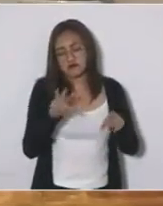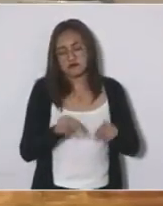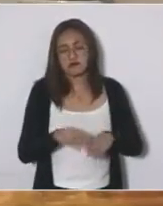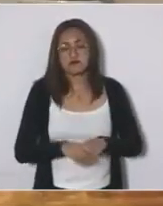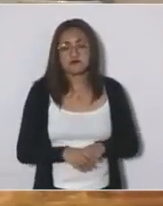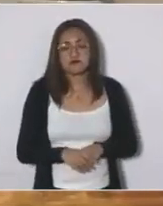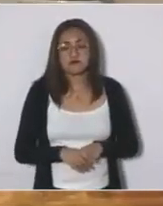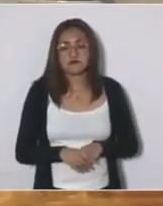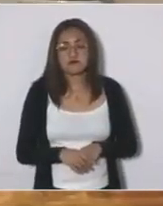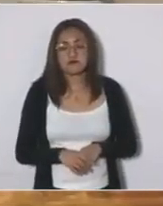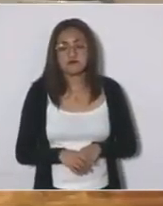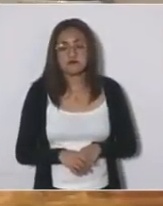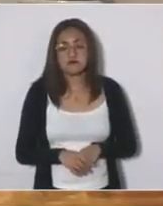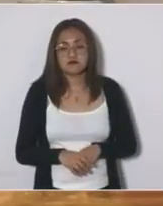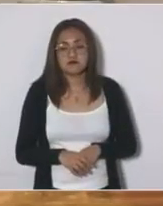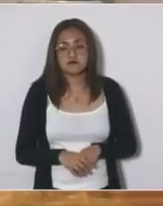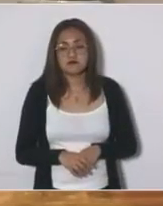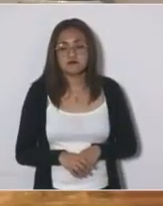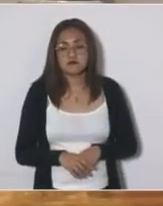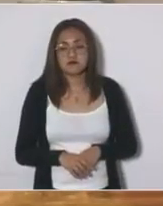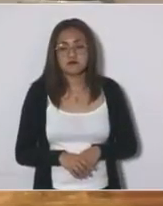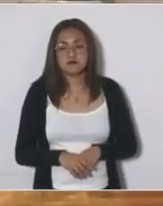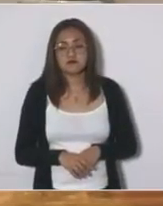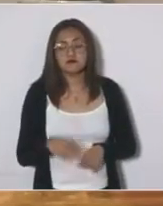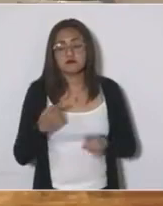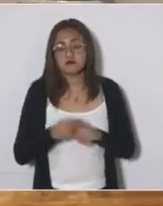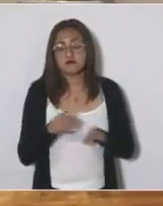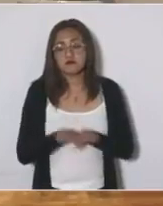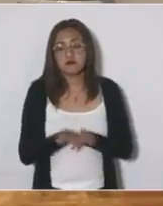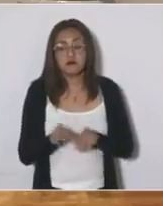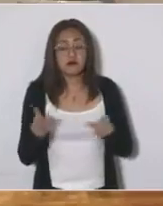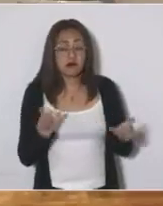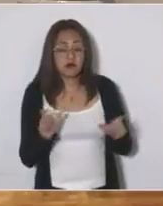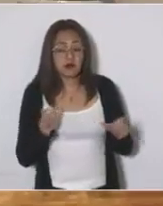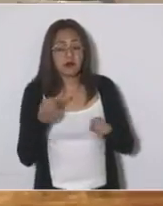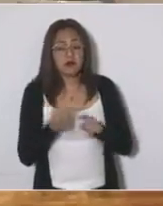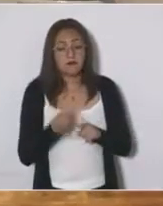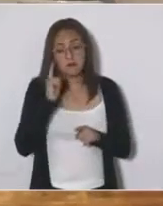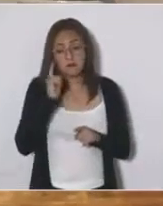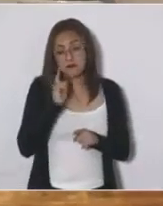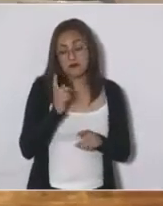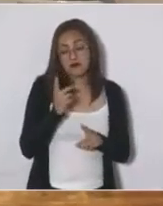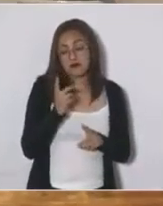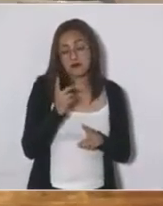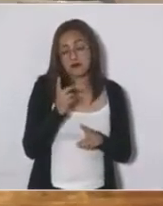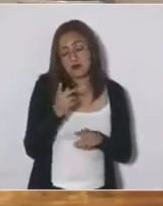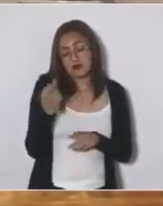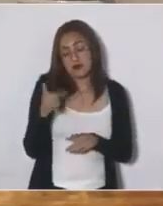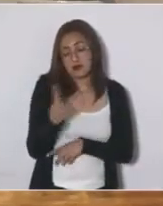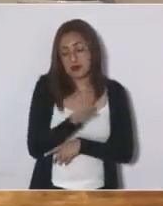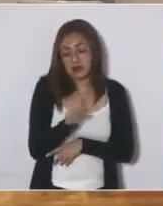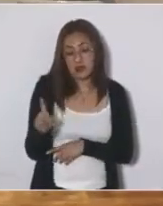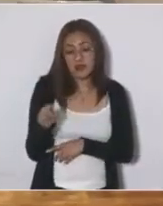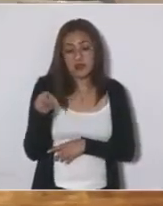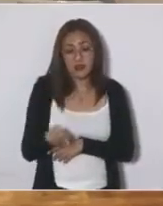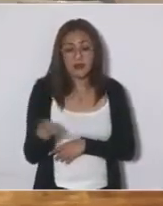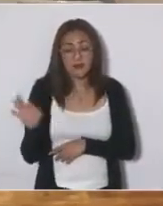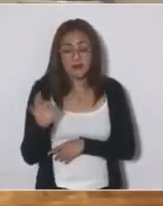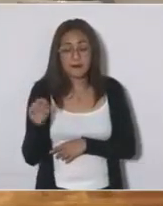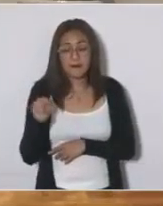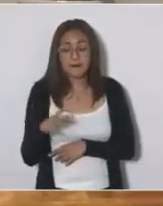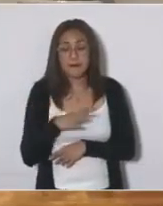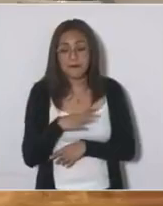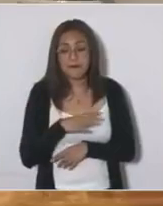de la derecha el control la limitación de libertades la limitación de